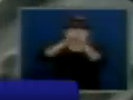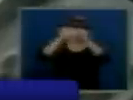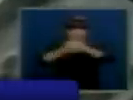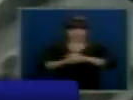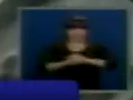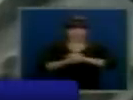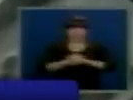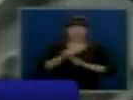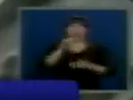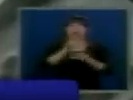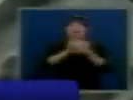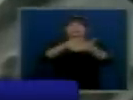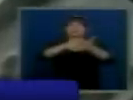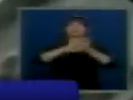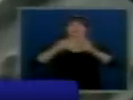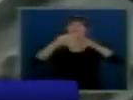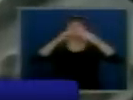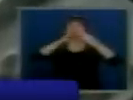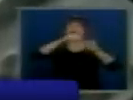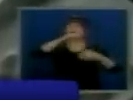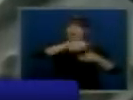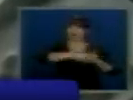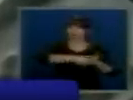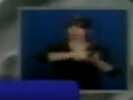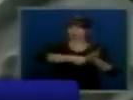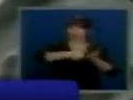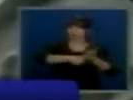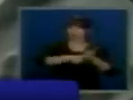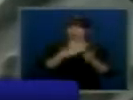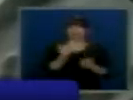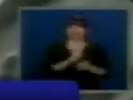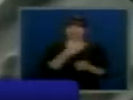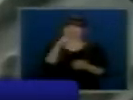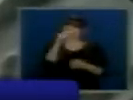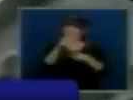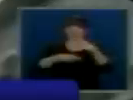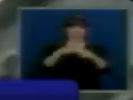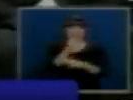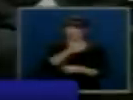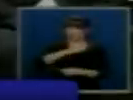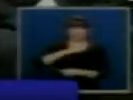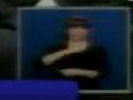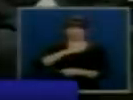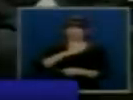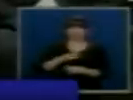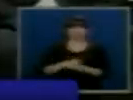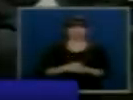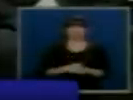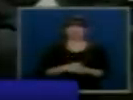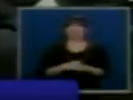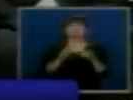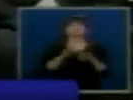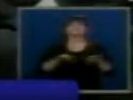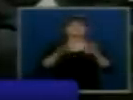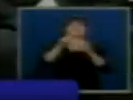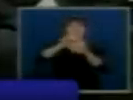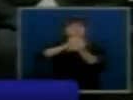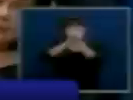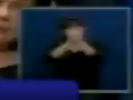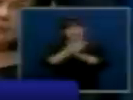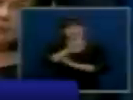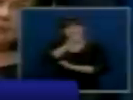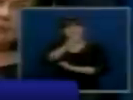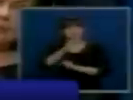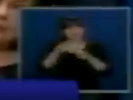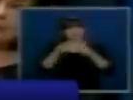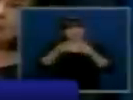lo exigió el pueblo en las urnas y no lo vamos a defraudar. Es imperativo un cambio real y efectivo en la forma